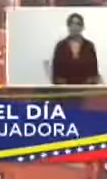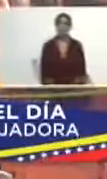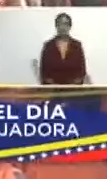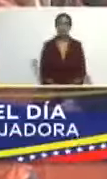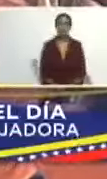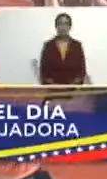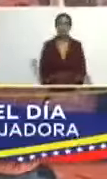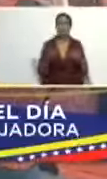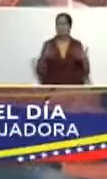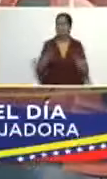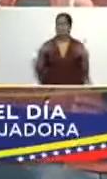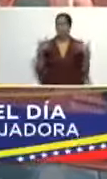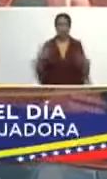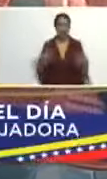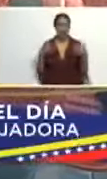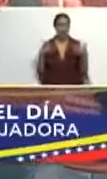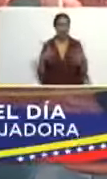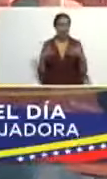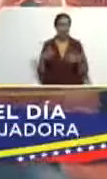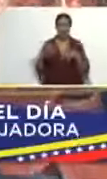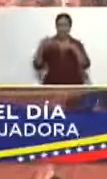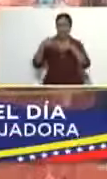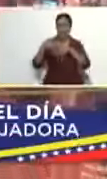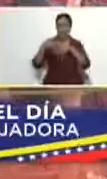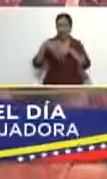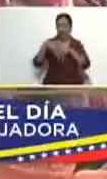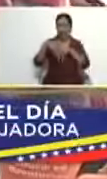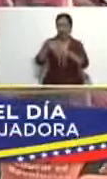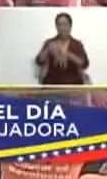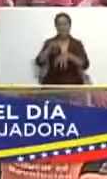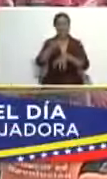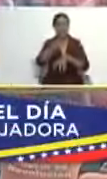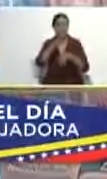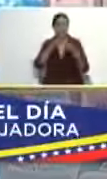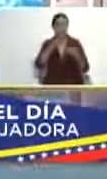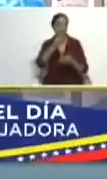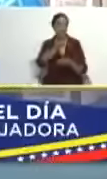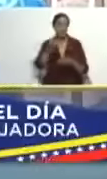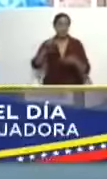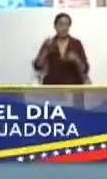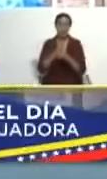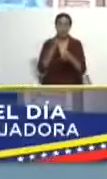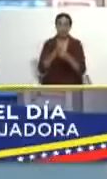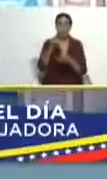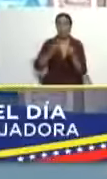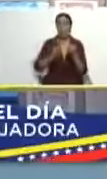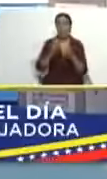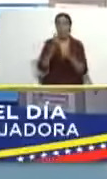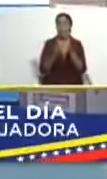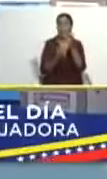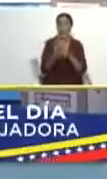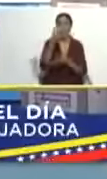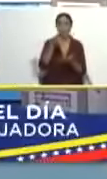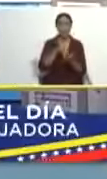Y mollejúa, marcha de la clase obrera hoy primero de mayo 2024.